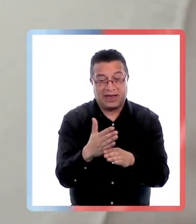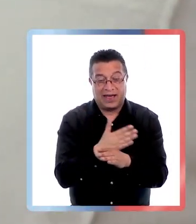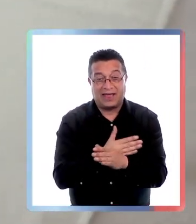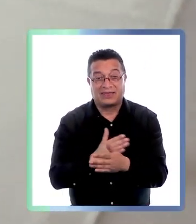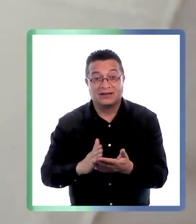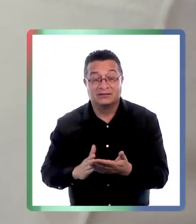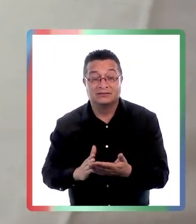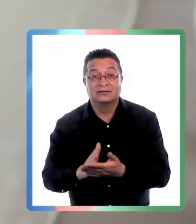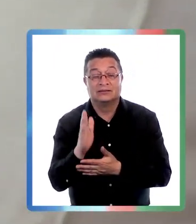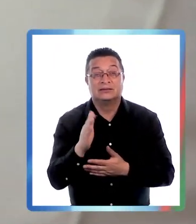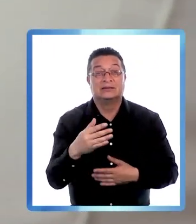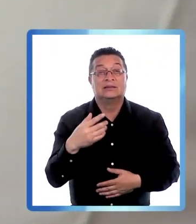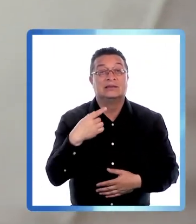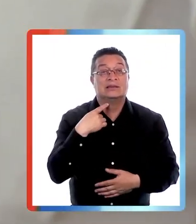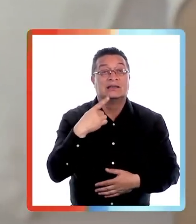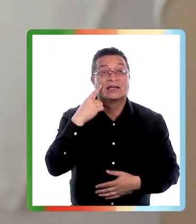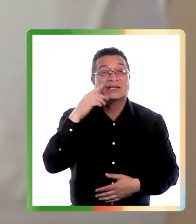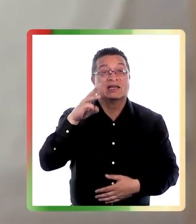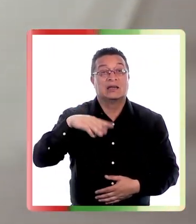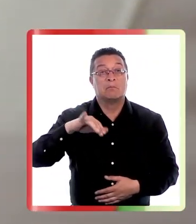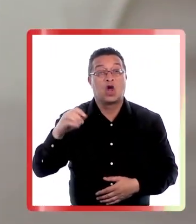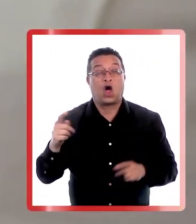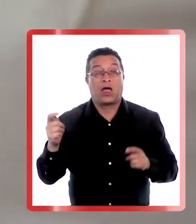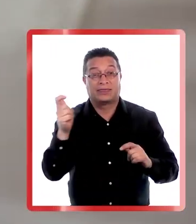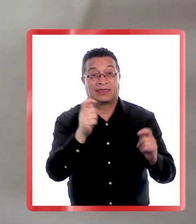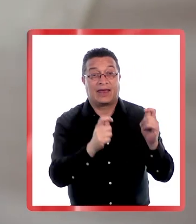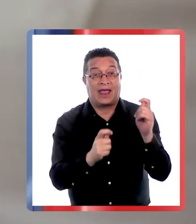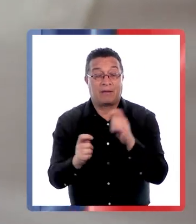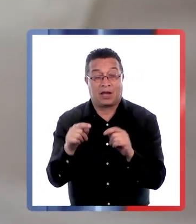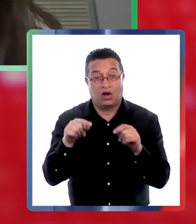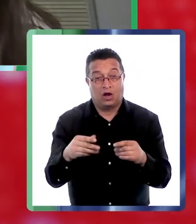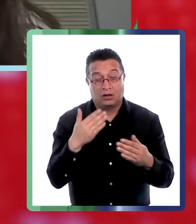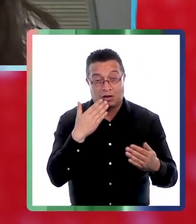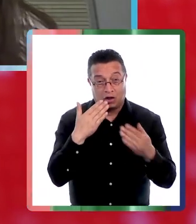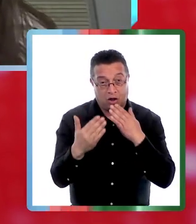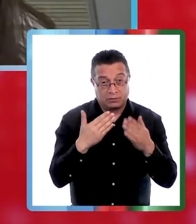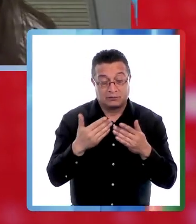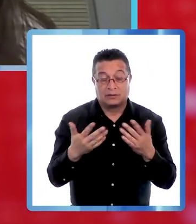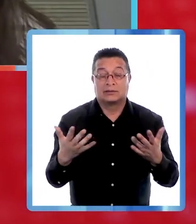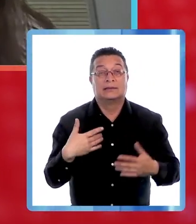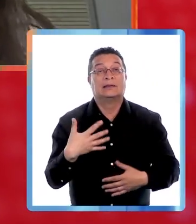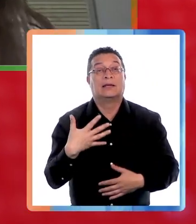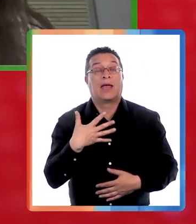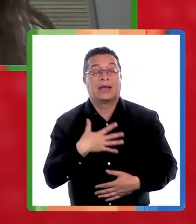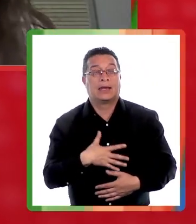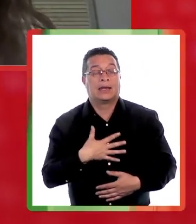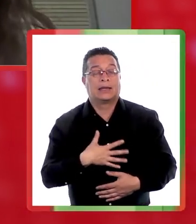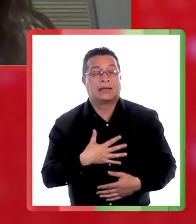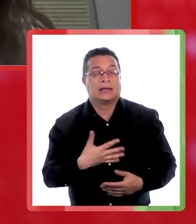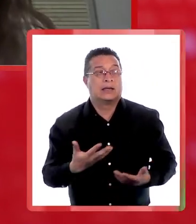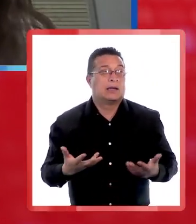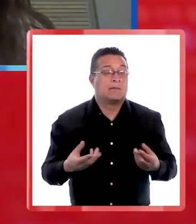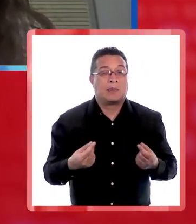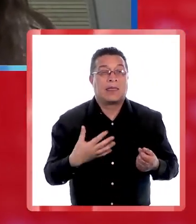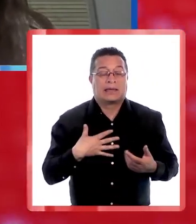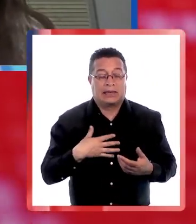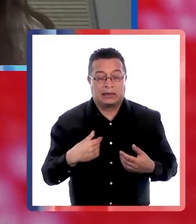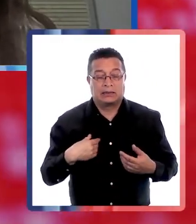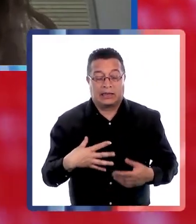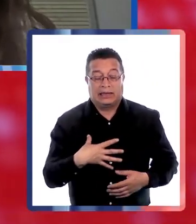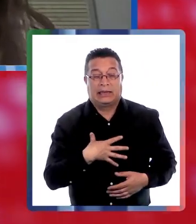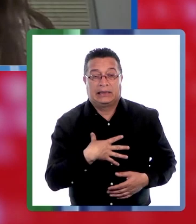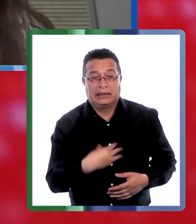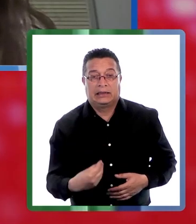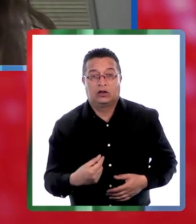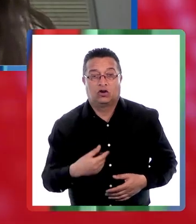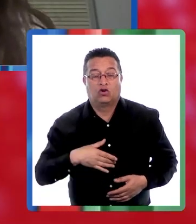de iniciar el tratamiento de quimioterapia, o debería conversar, es el deseo de tener hijos